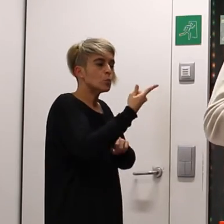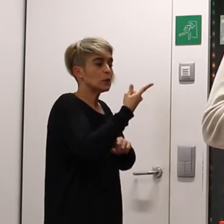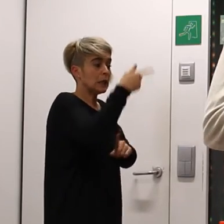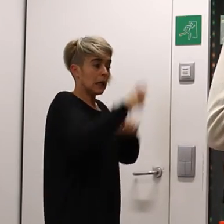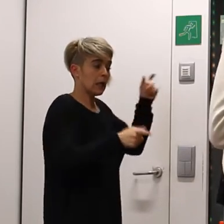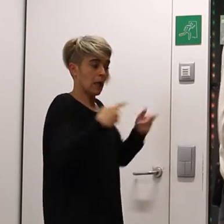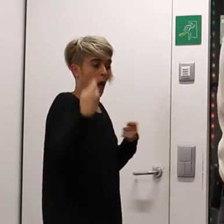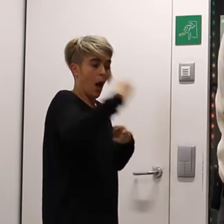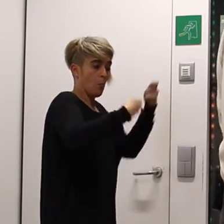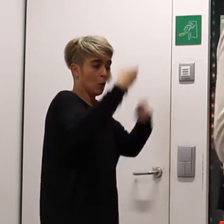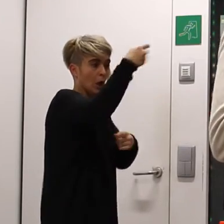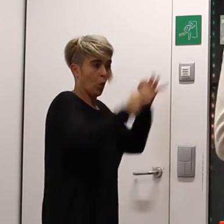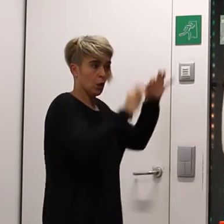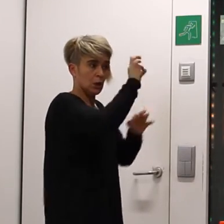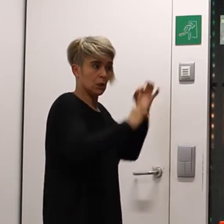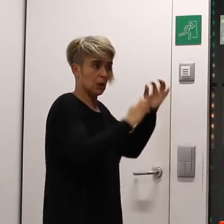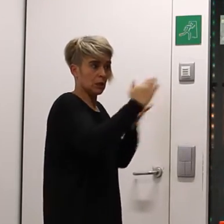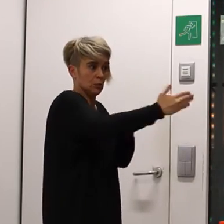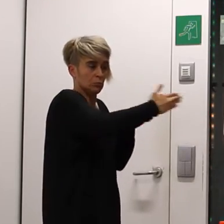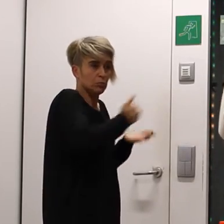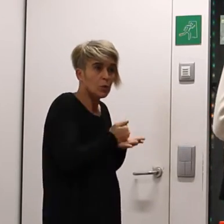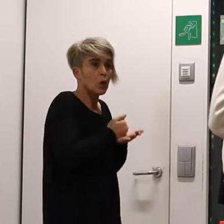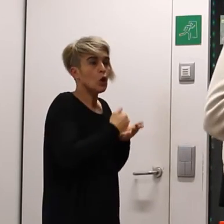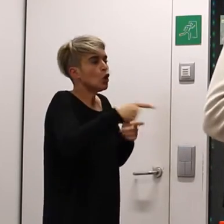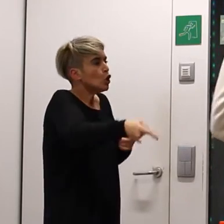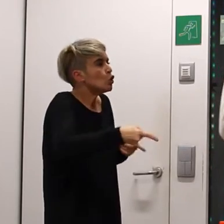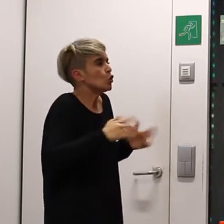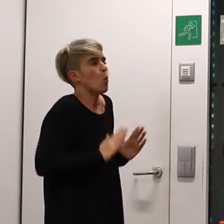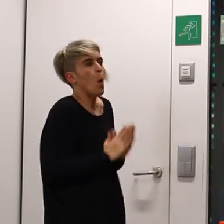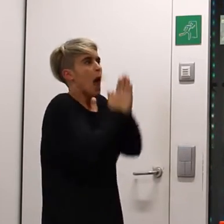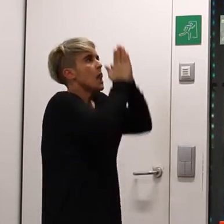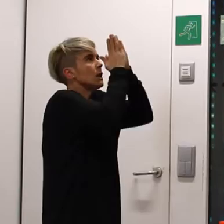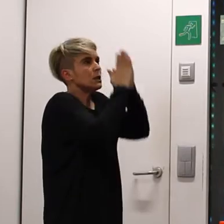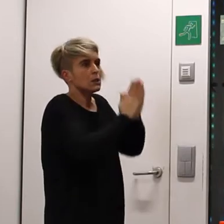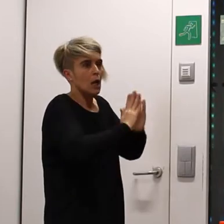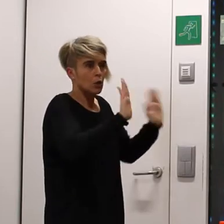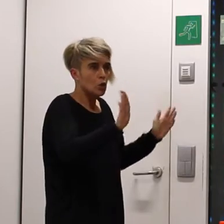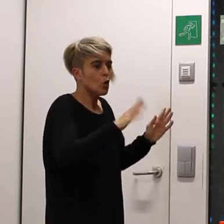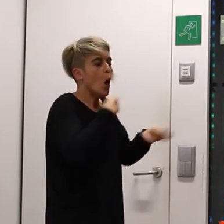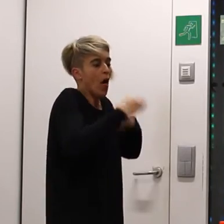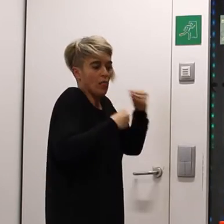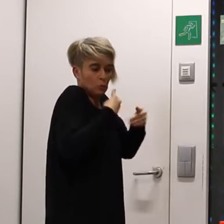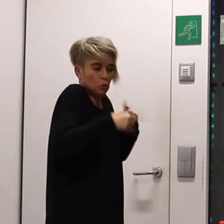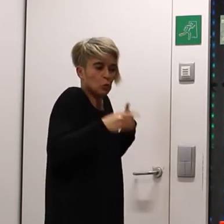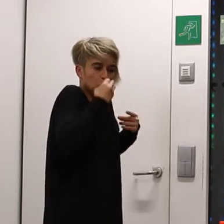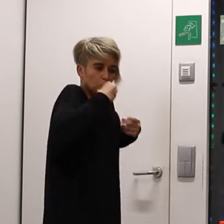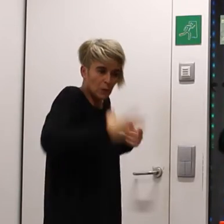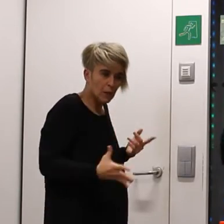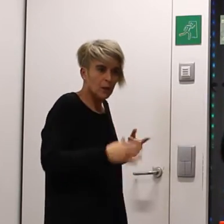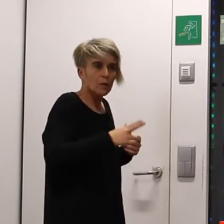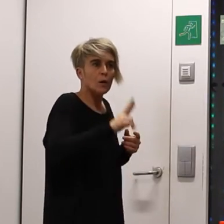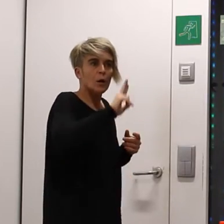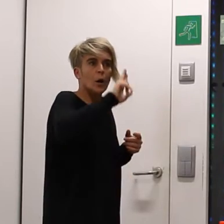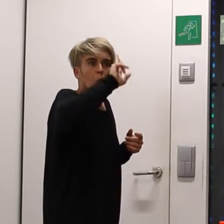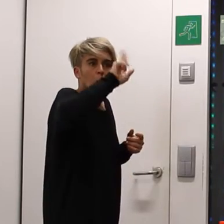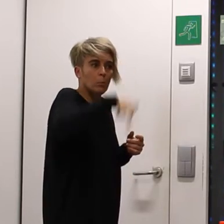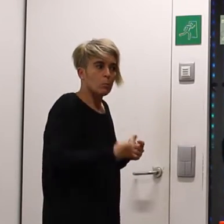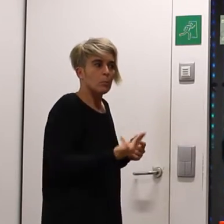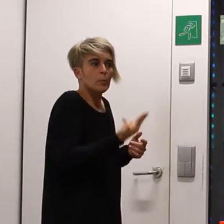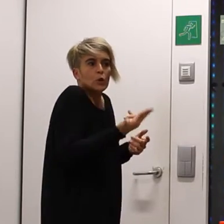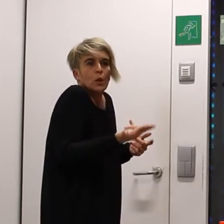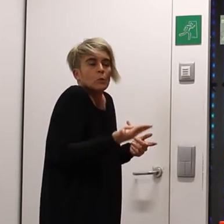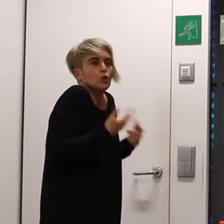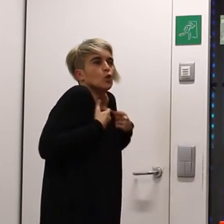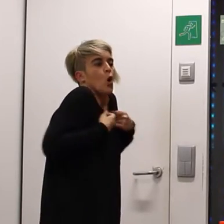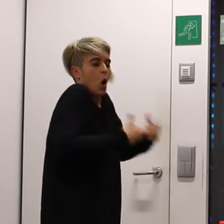al capital. Con lo cual, tampoco es que seamos santos y mártires, porque está bien hacer cosas buenas, pero bien, hemos utilizado el dinero de